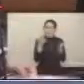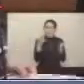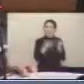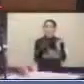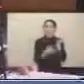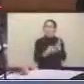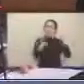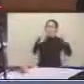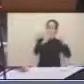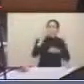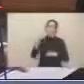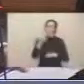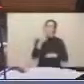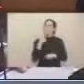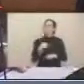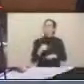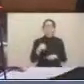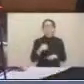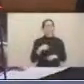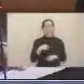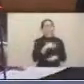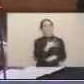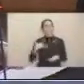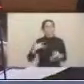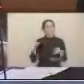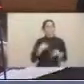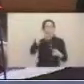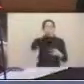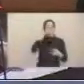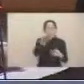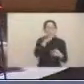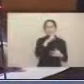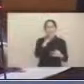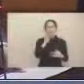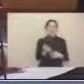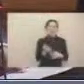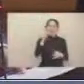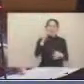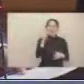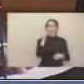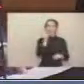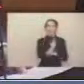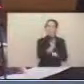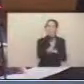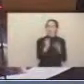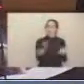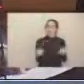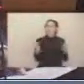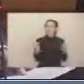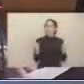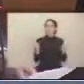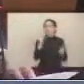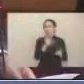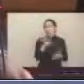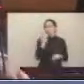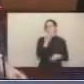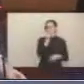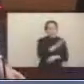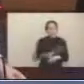enseñanza, decía, queremos también, señor presidente, que los padres puedan elegir libremente la guardería o la escuela infantil, yo